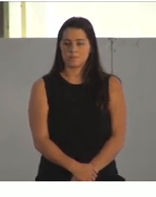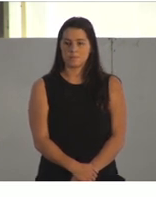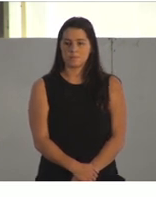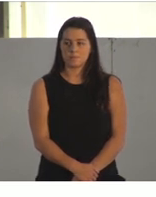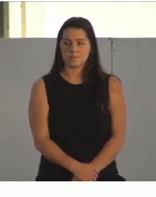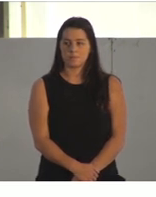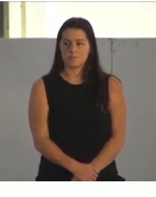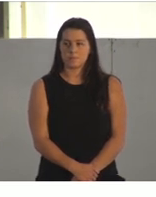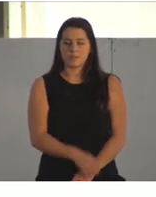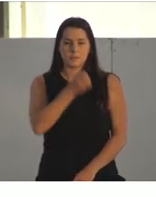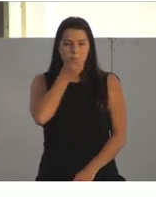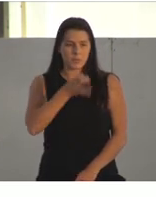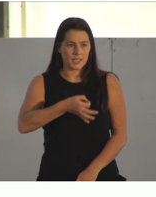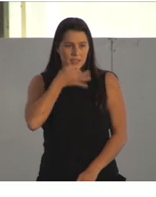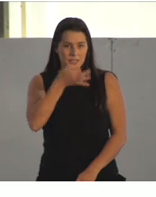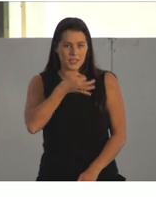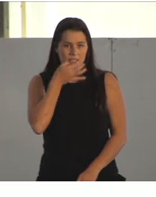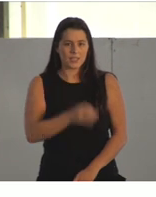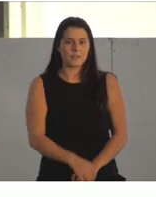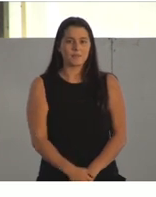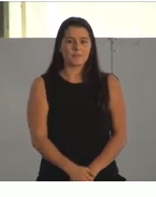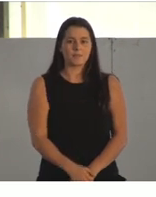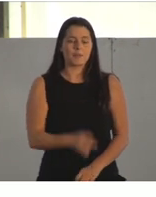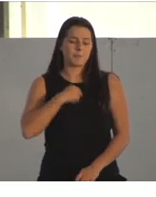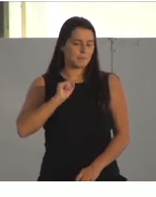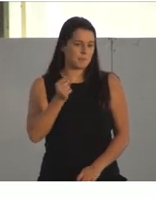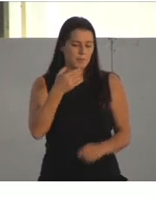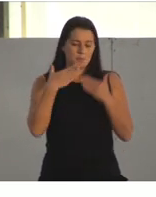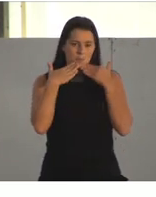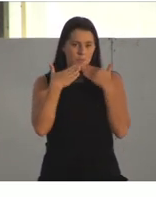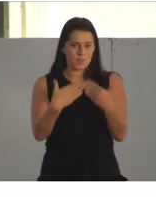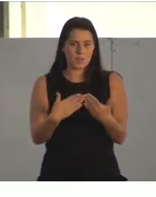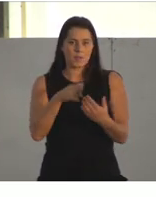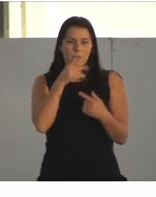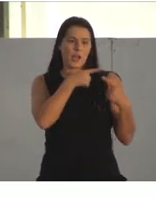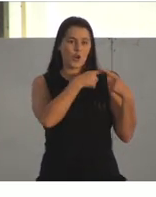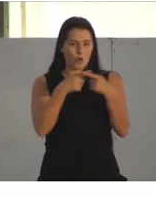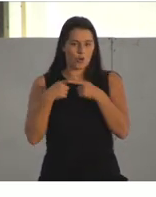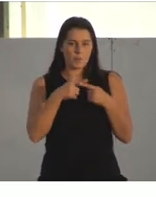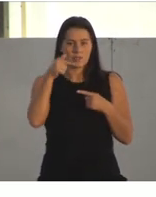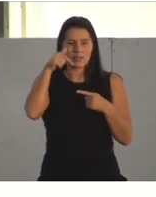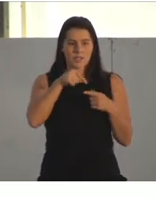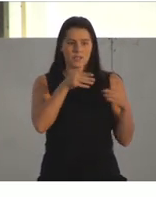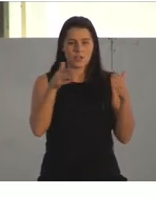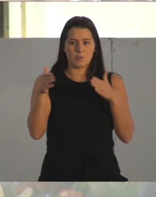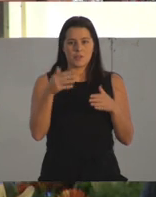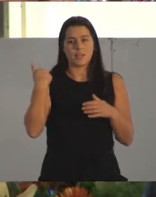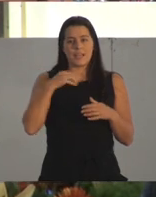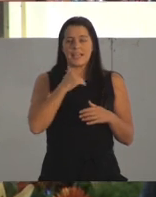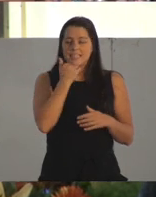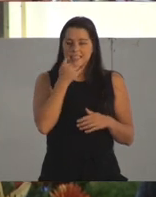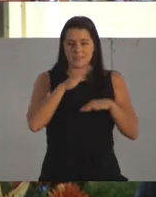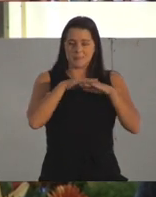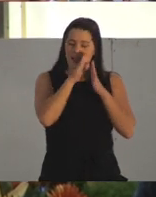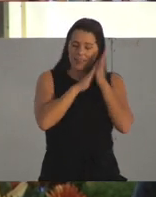Bueno, buenas tardes. Primero, muchas gracias por compartir estos momentos que ya son casi de siesta en los que